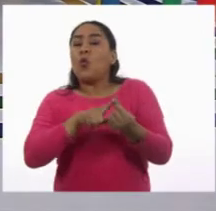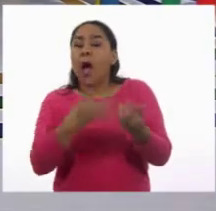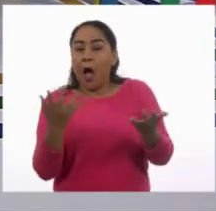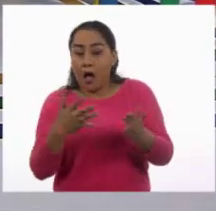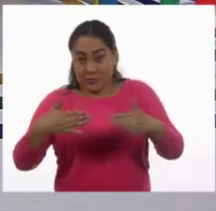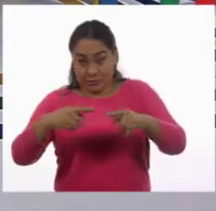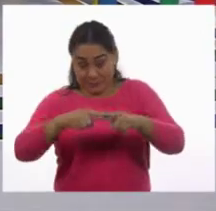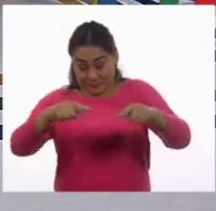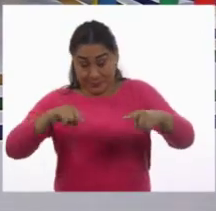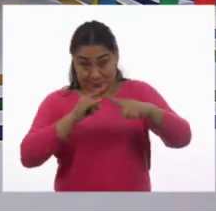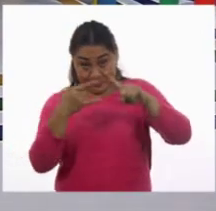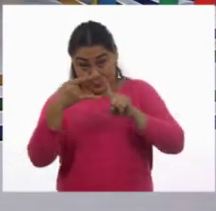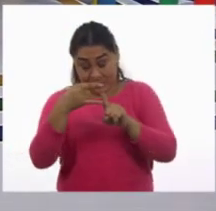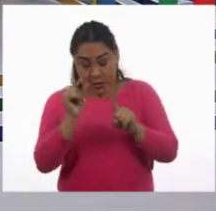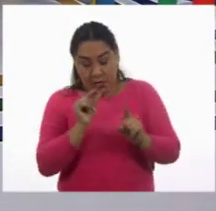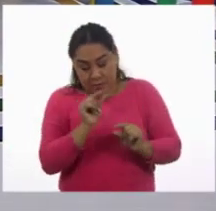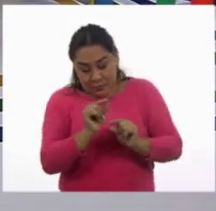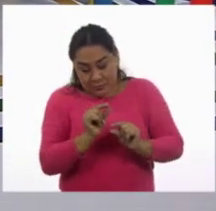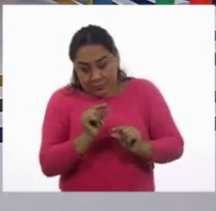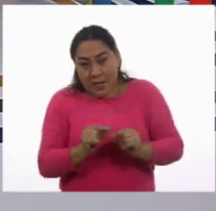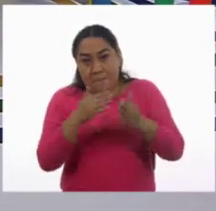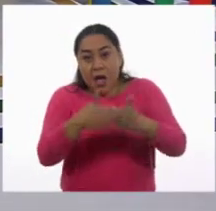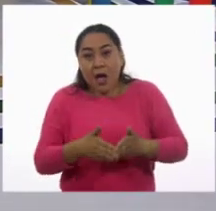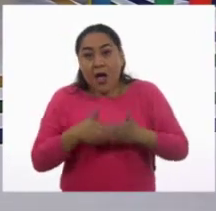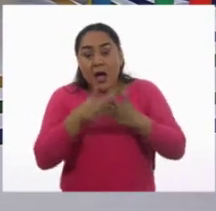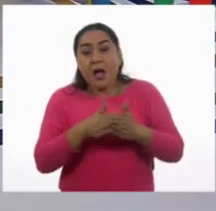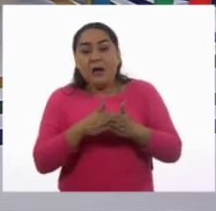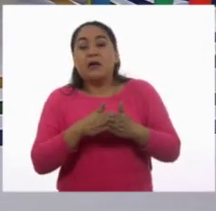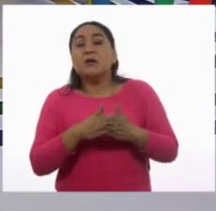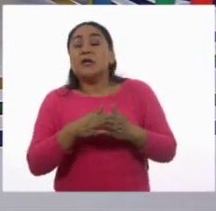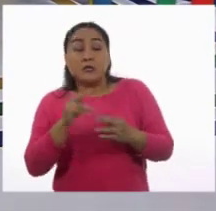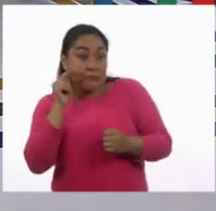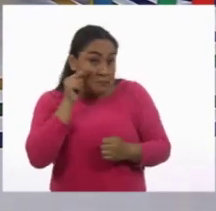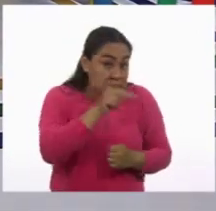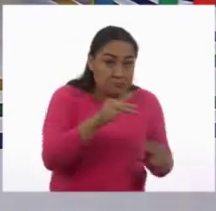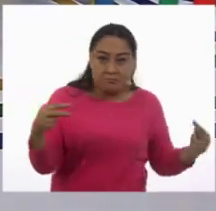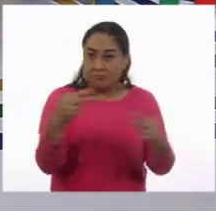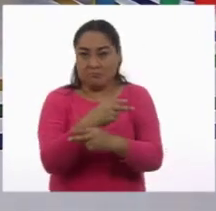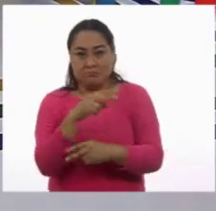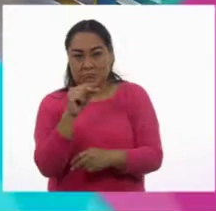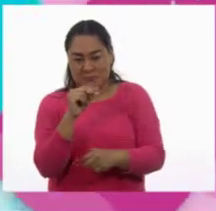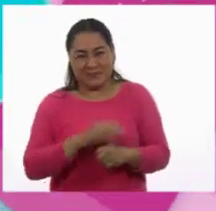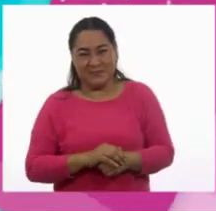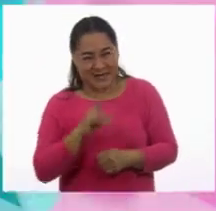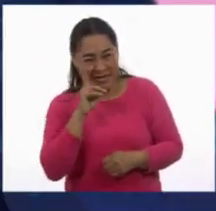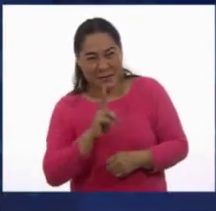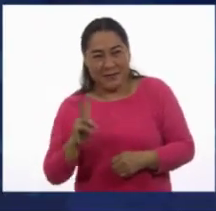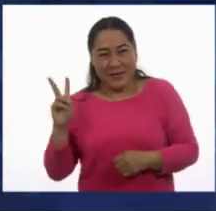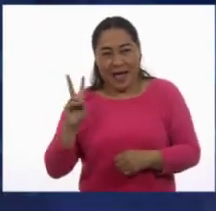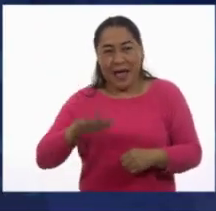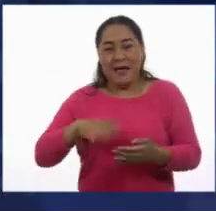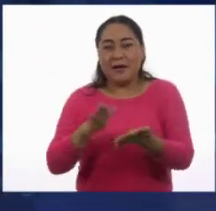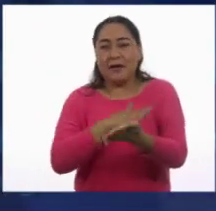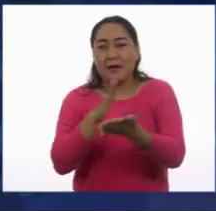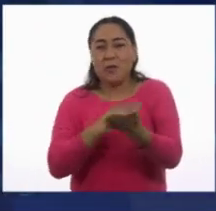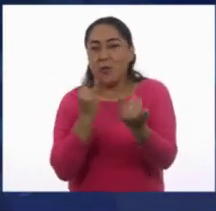tus naves y que tú no veas las mías. Muy bien. Se fijan, coincide con el material recortable que está en la